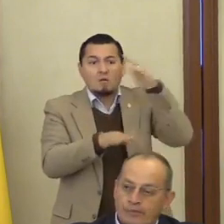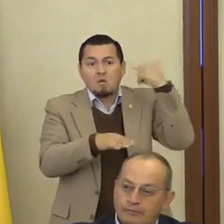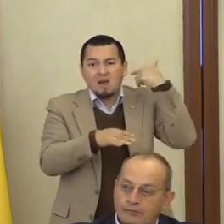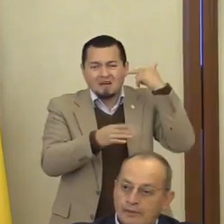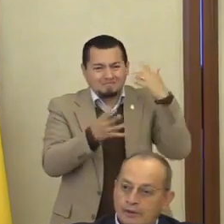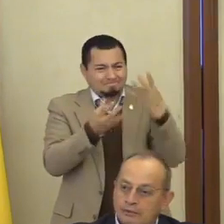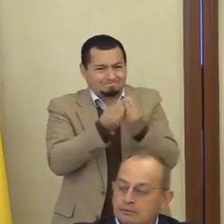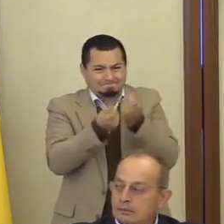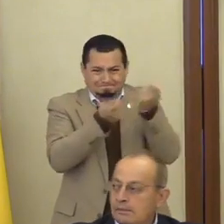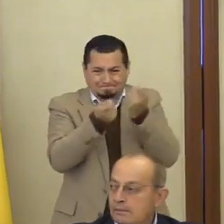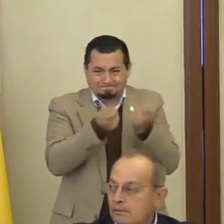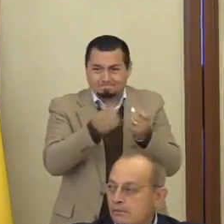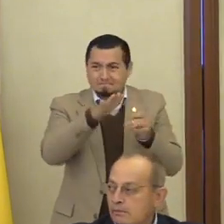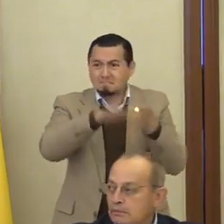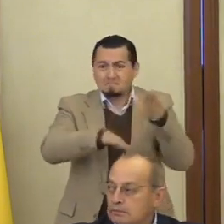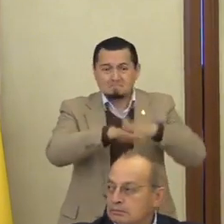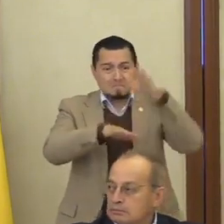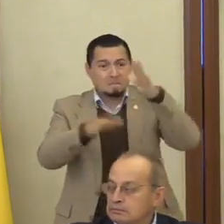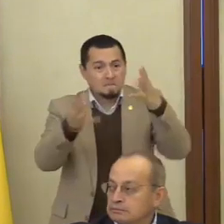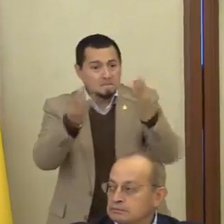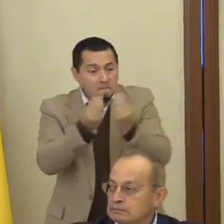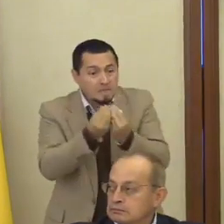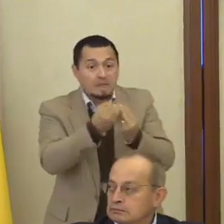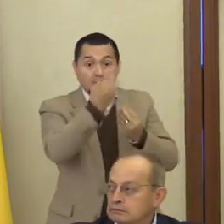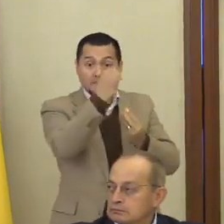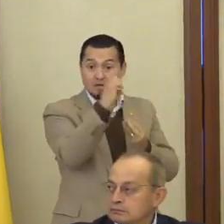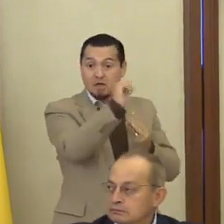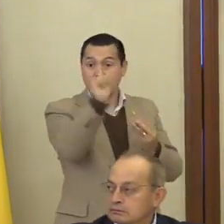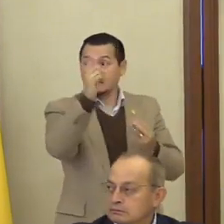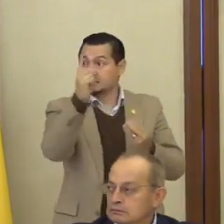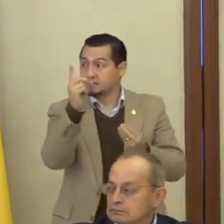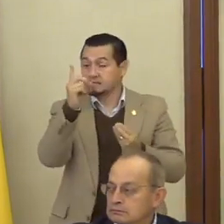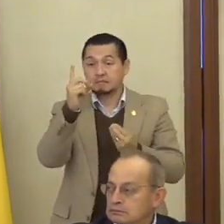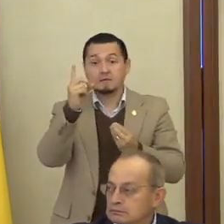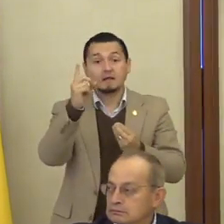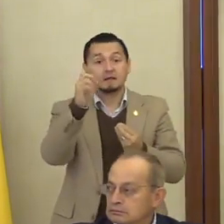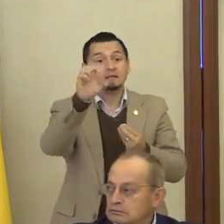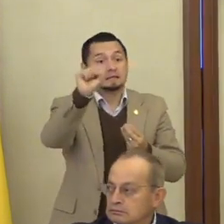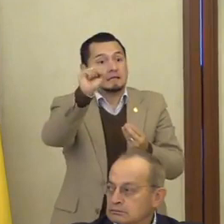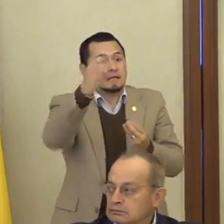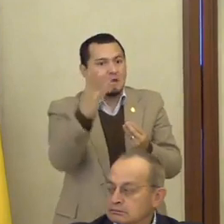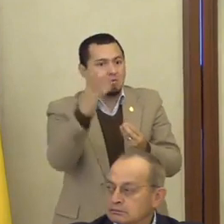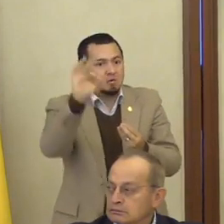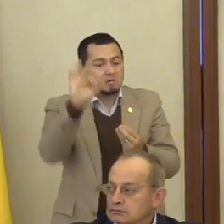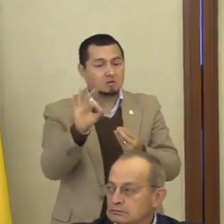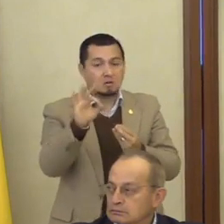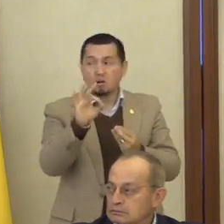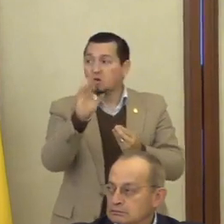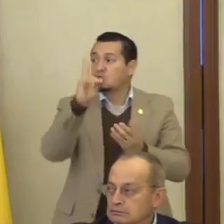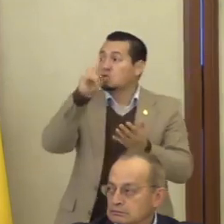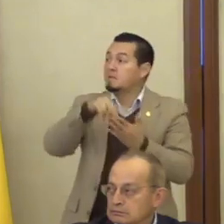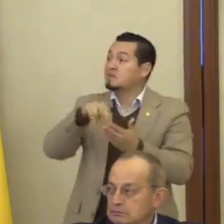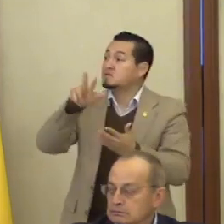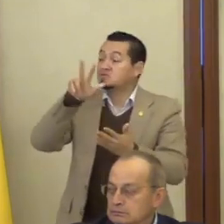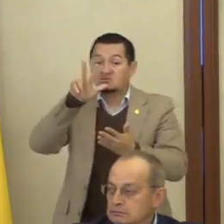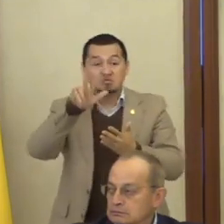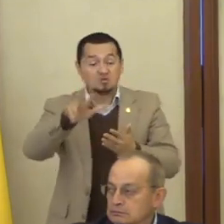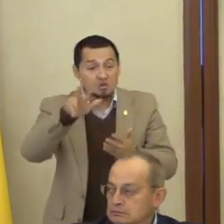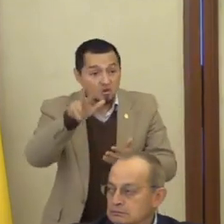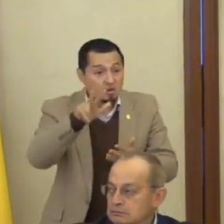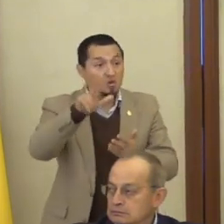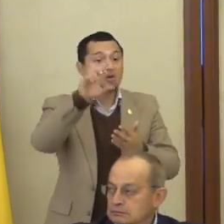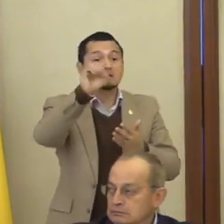investigación. Siguiente año, de enero a diciembre, solo el 63%, y en el periodo 2018